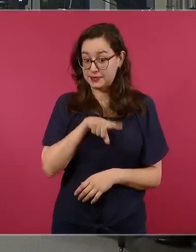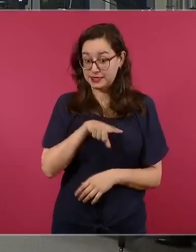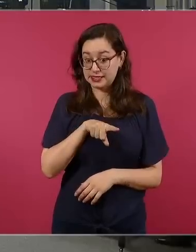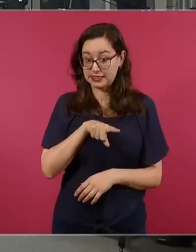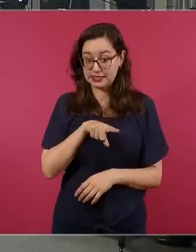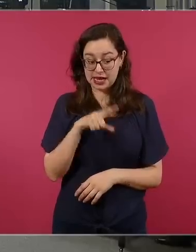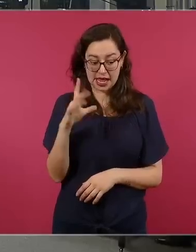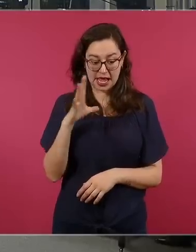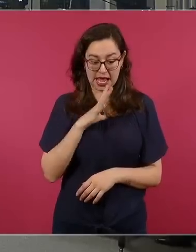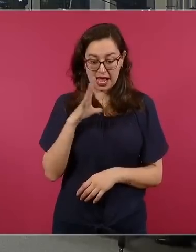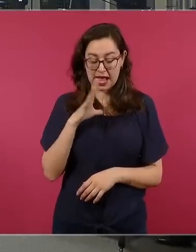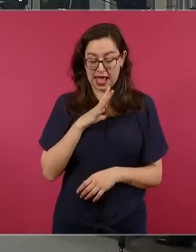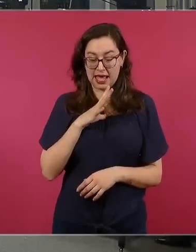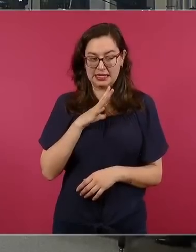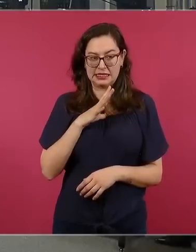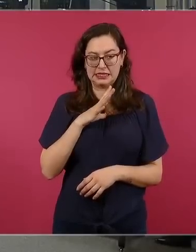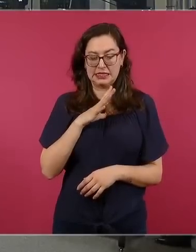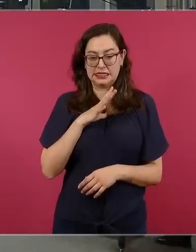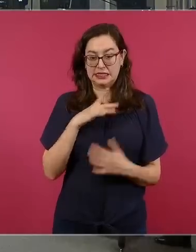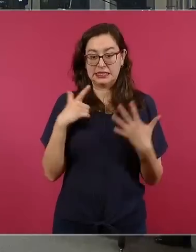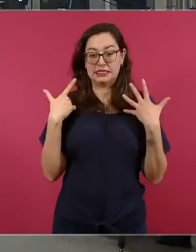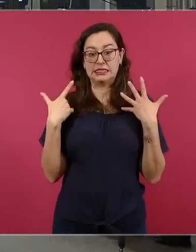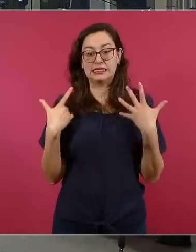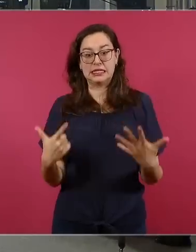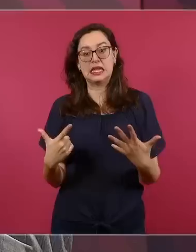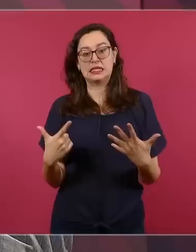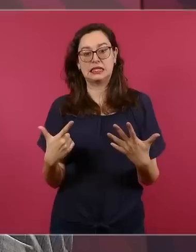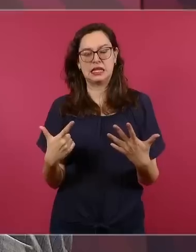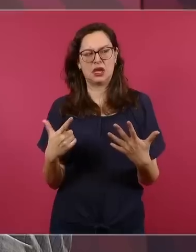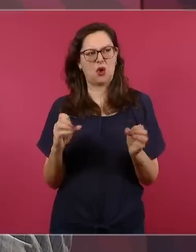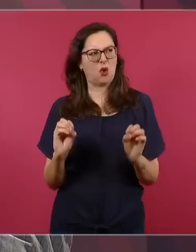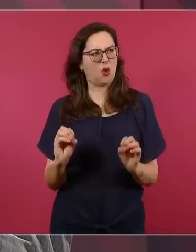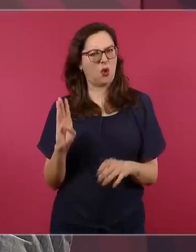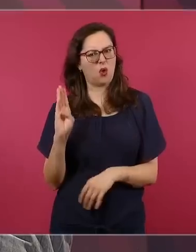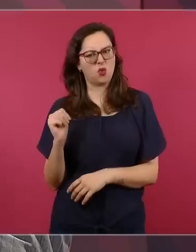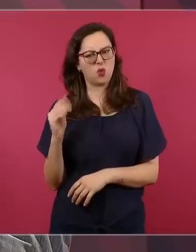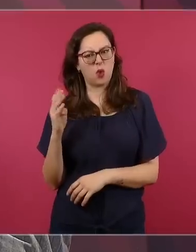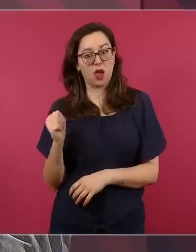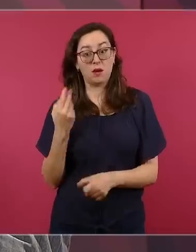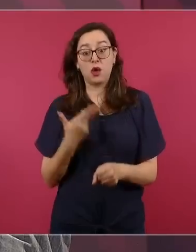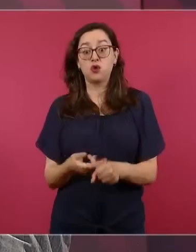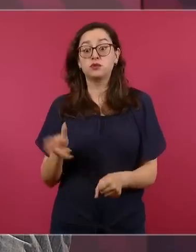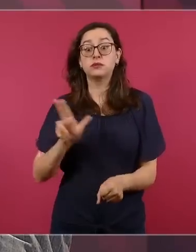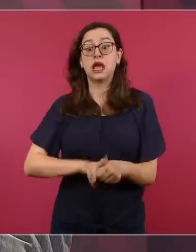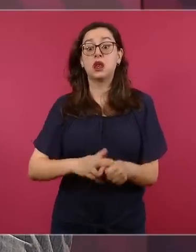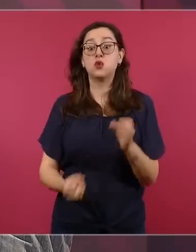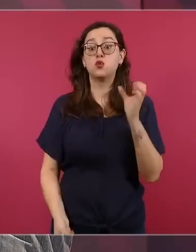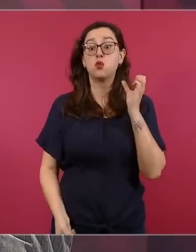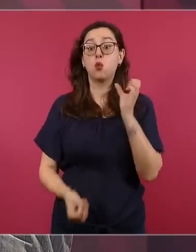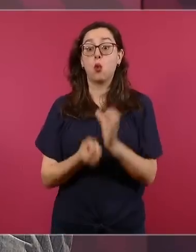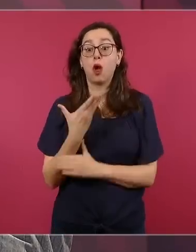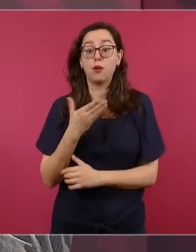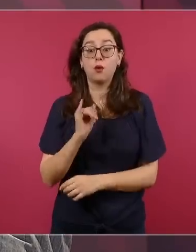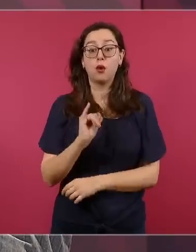6 o 7 nuevos hospitales del ISSSTE que vamos a inaugurar.